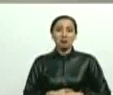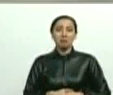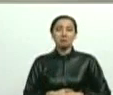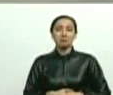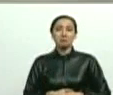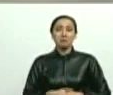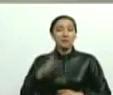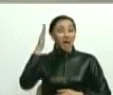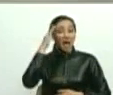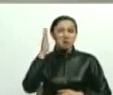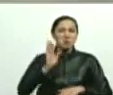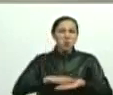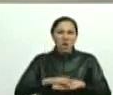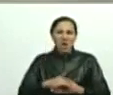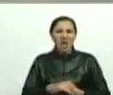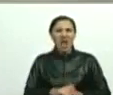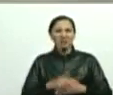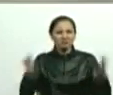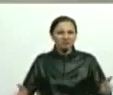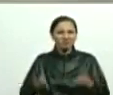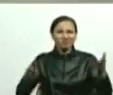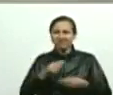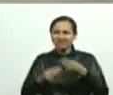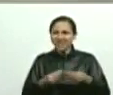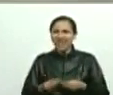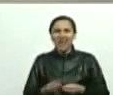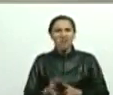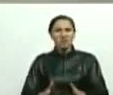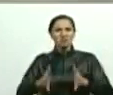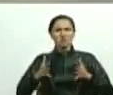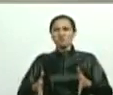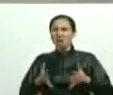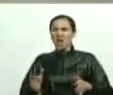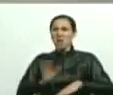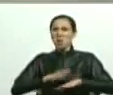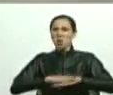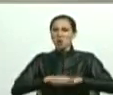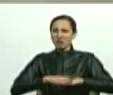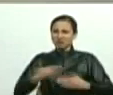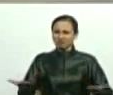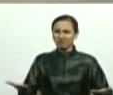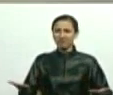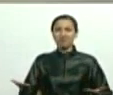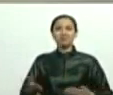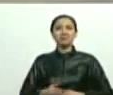¿Por qué se matan por ser tal cosa o tal cosa por aquí y por allá? ¿Por qué?